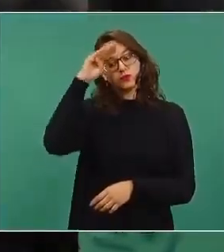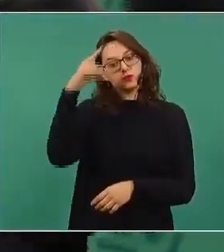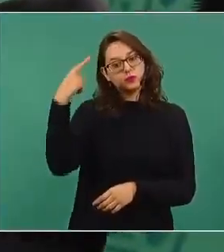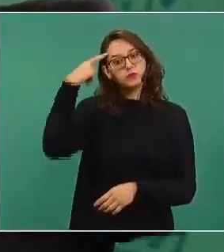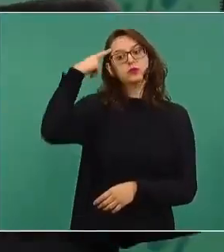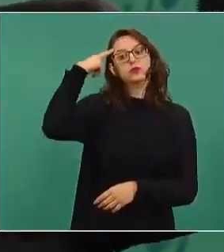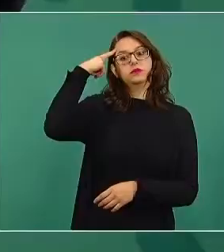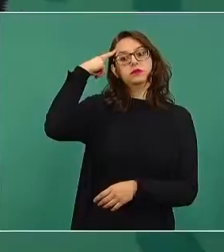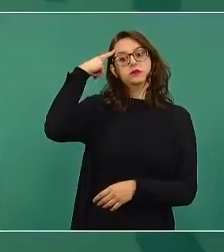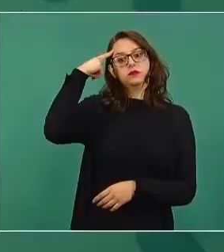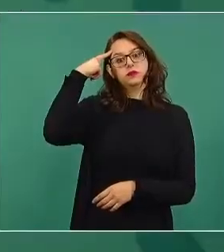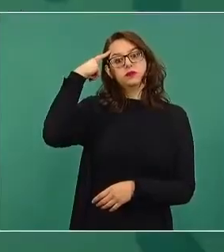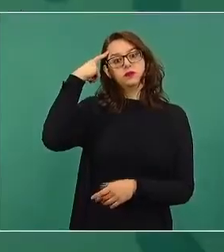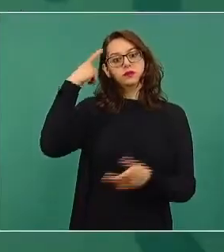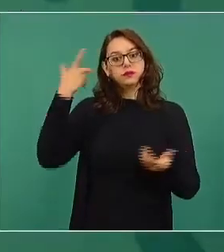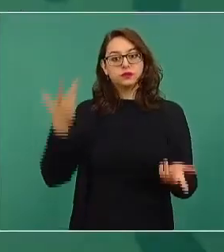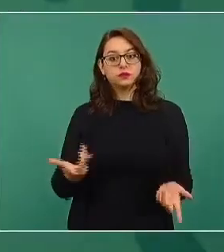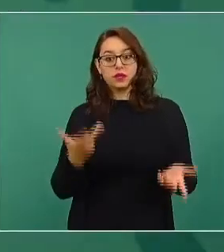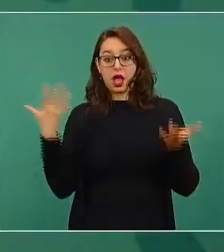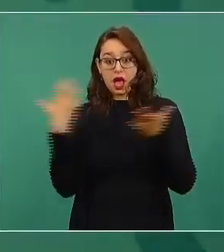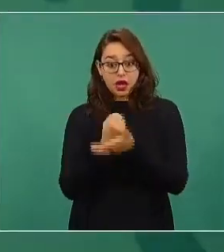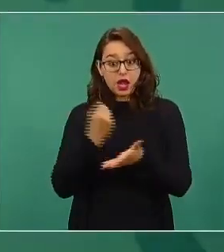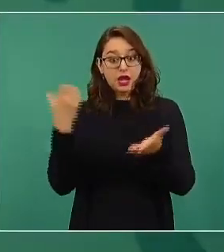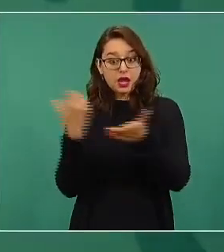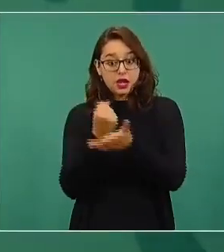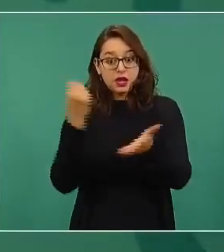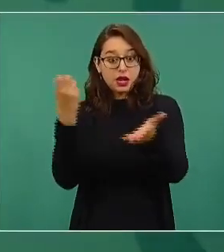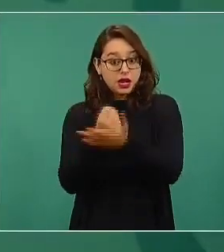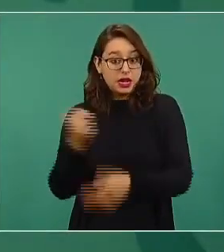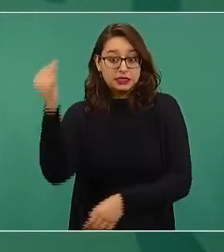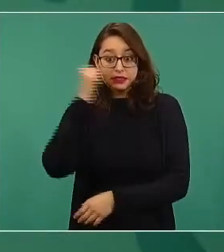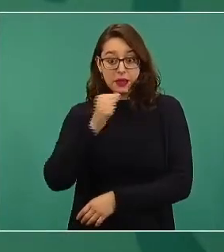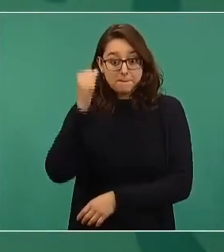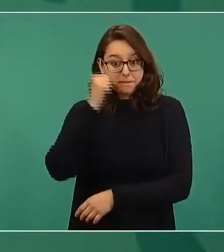de que siempre se iba a ganar.